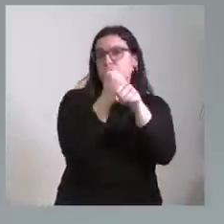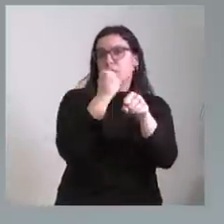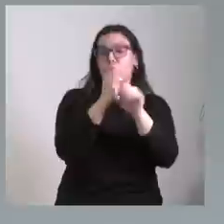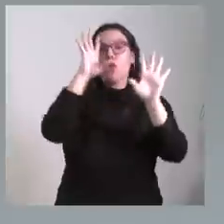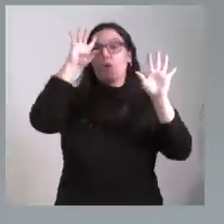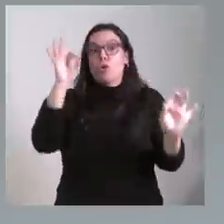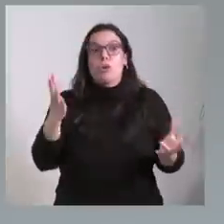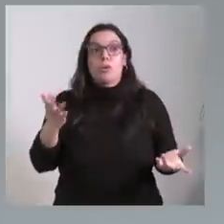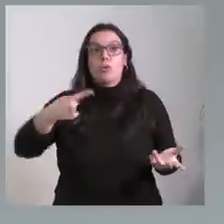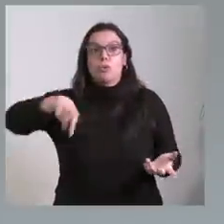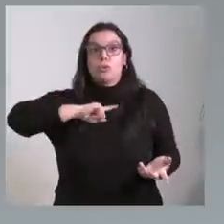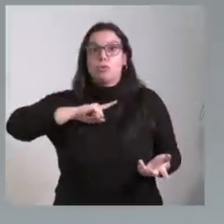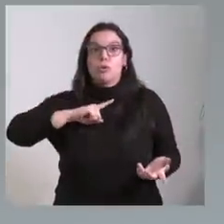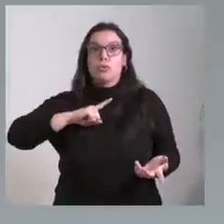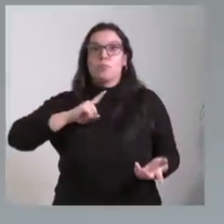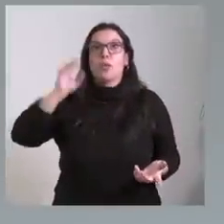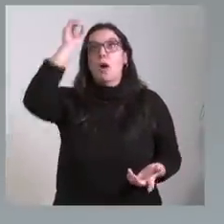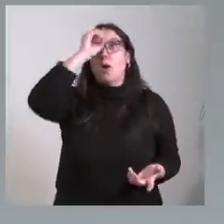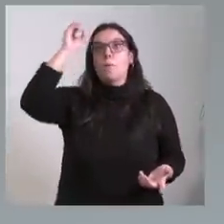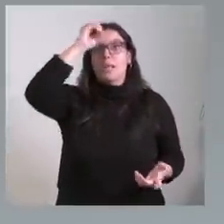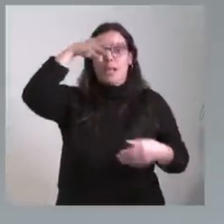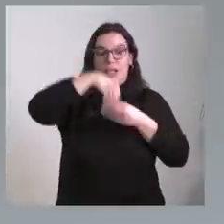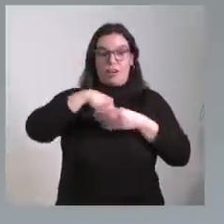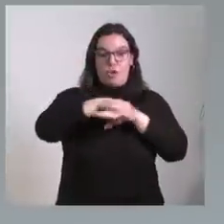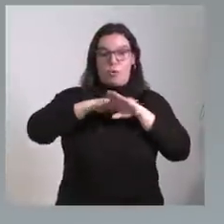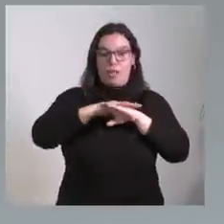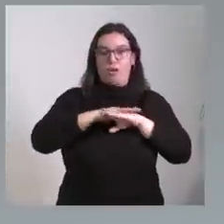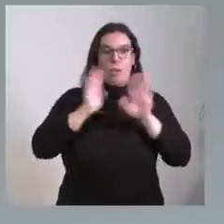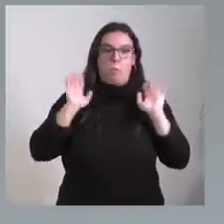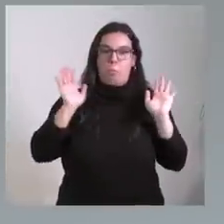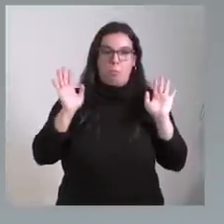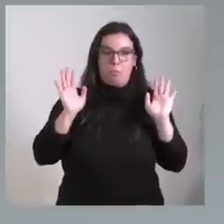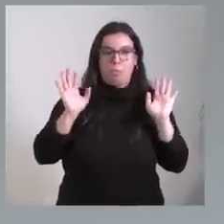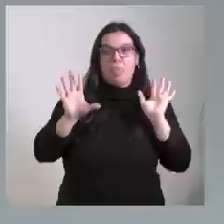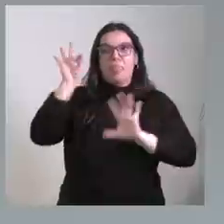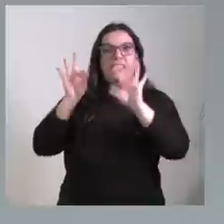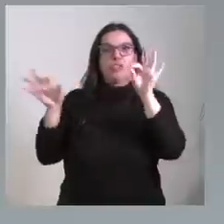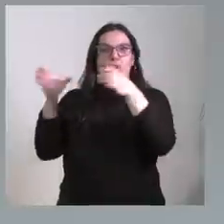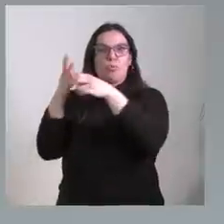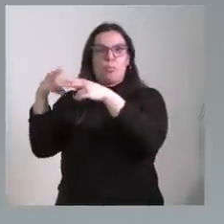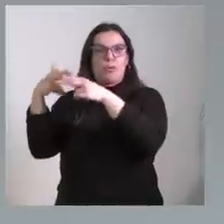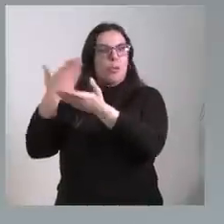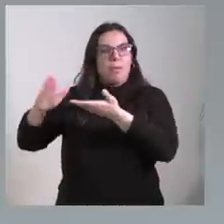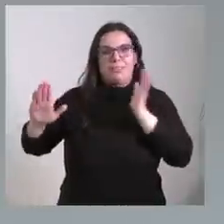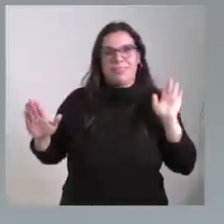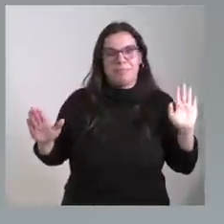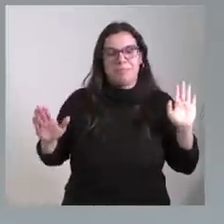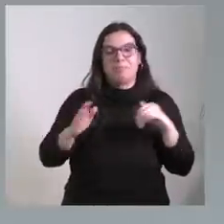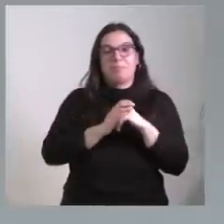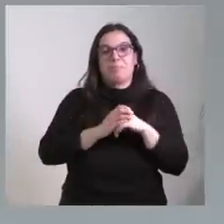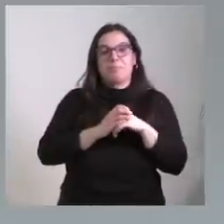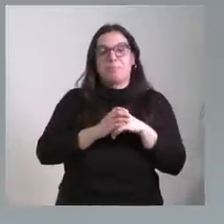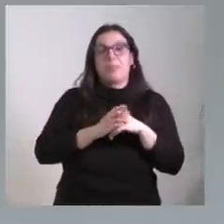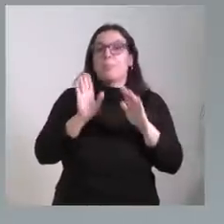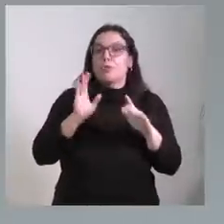nosotros no opinamos desde el consejo de gobierno de las decisiones que corresponden a los partidos políticos sí que nos